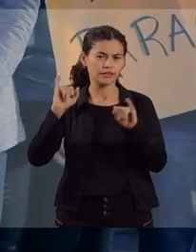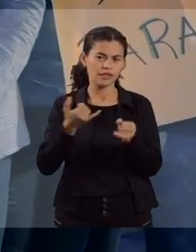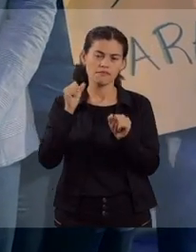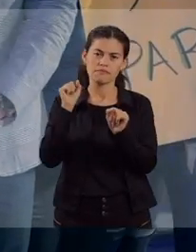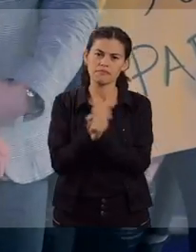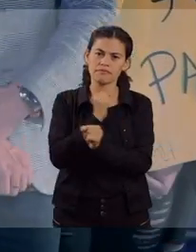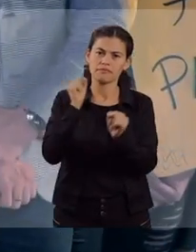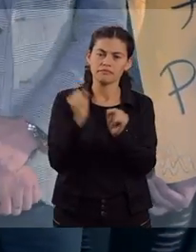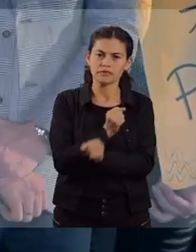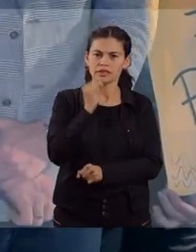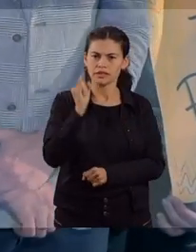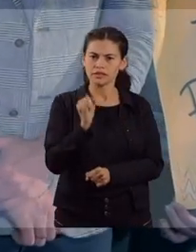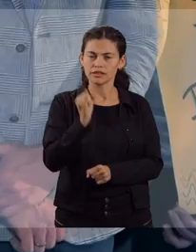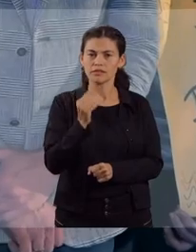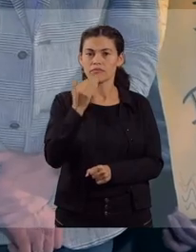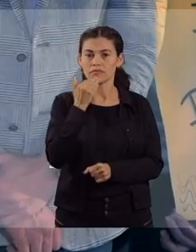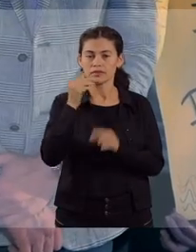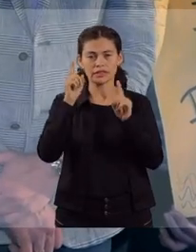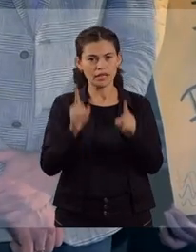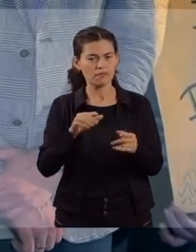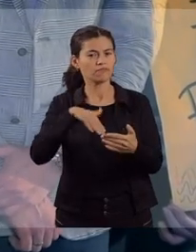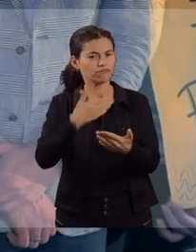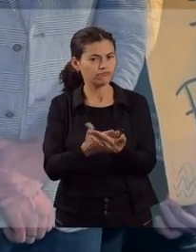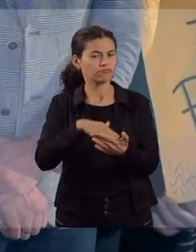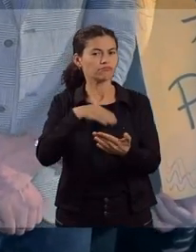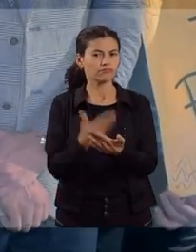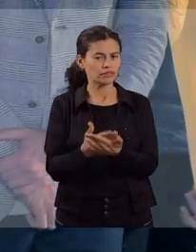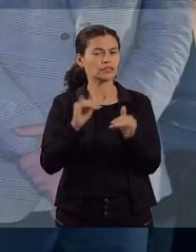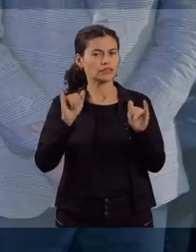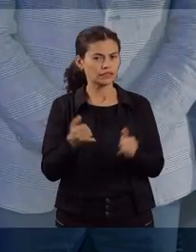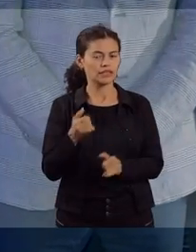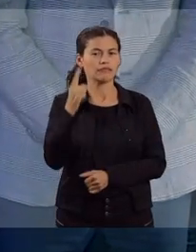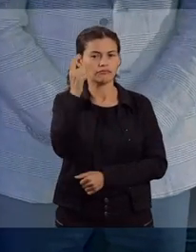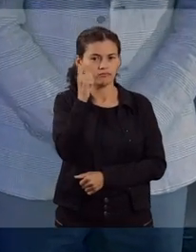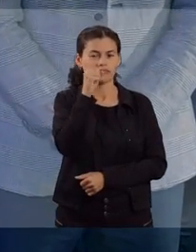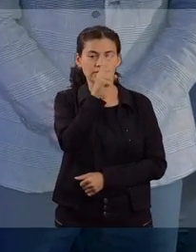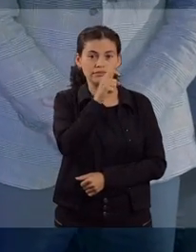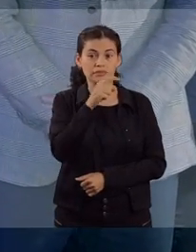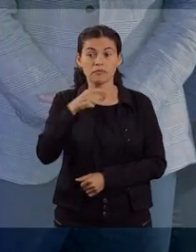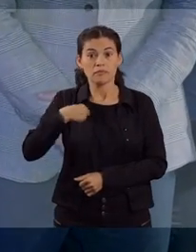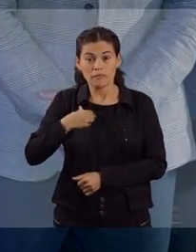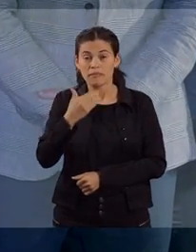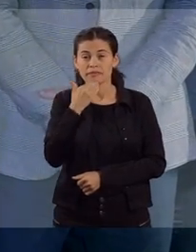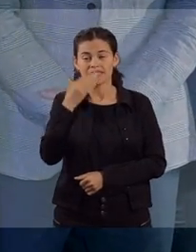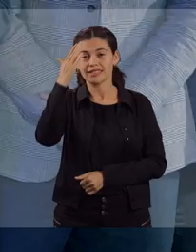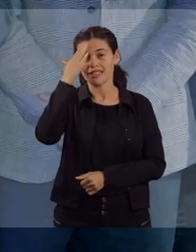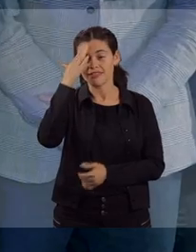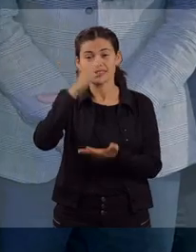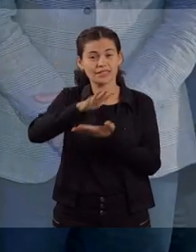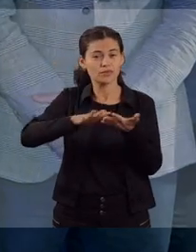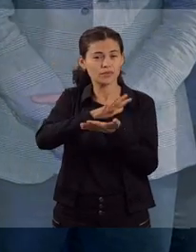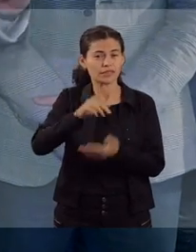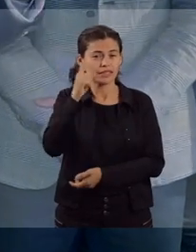victorias, pero también tuvimos momentos de derrota, momentos difíciles, de mucha dificultad. Y sabemos que justamente en esos